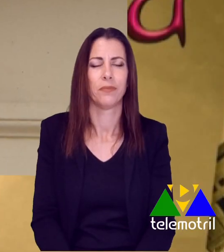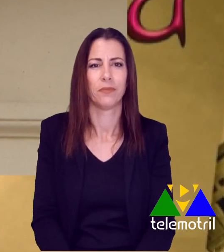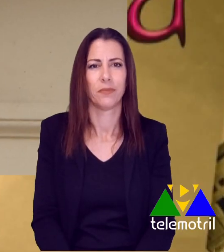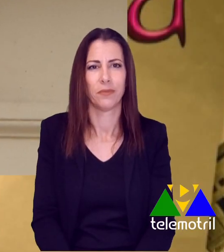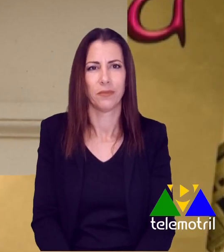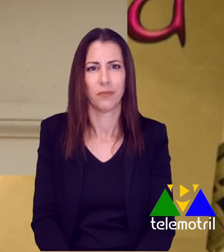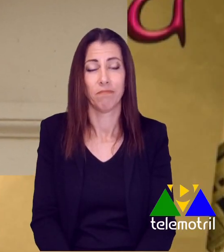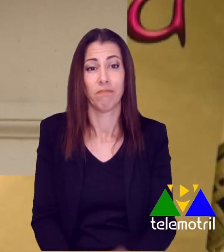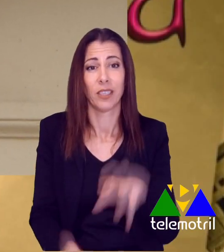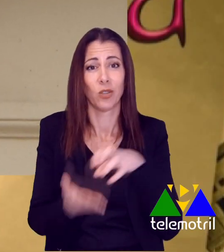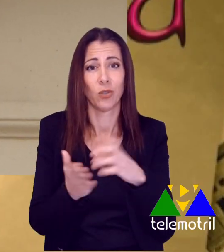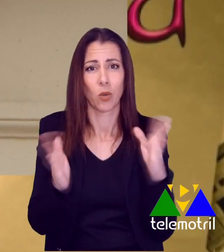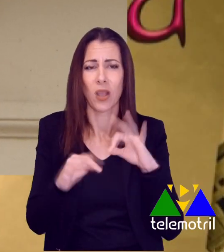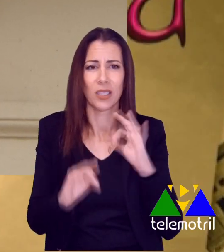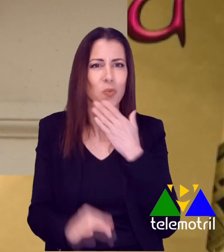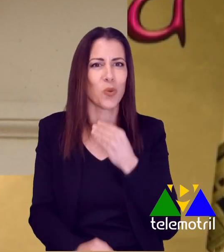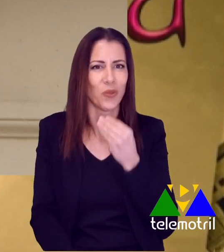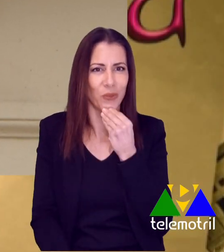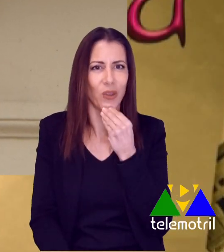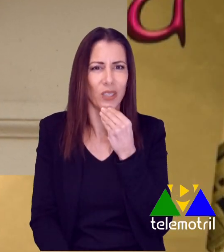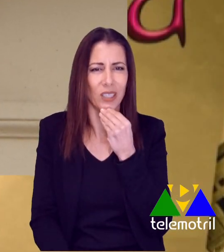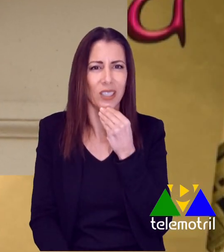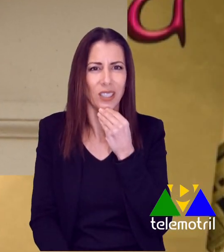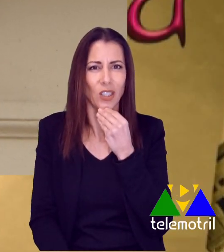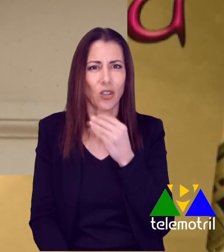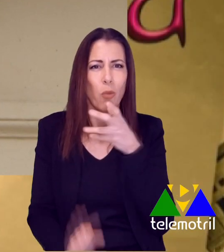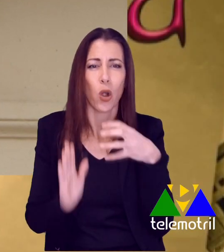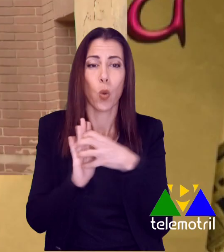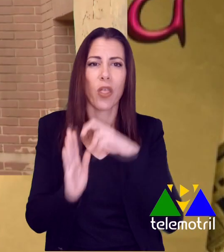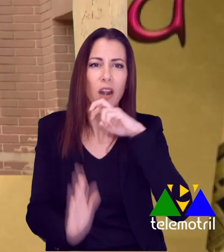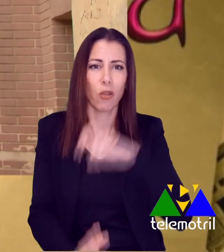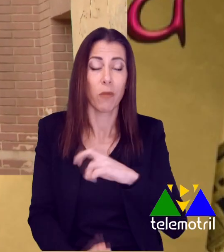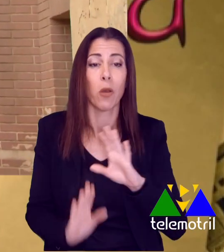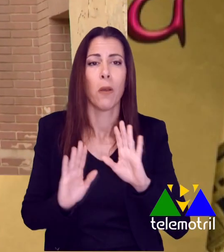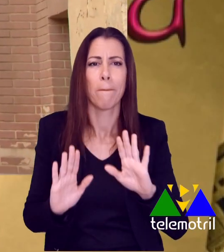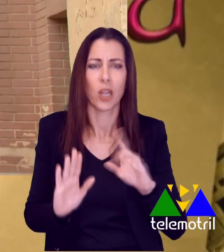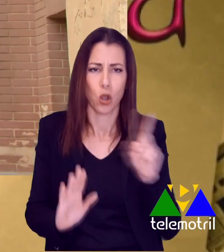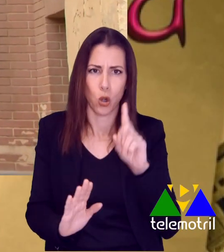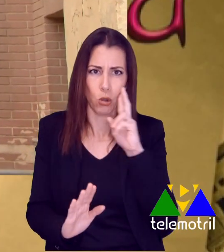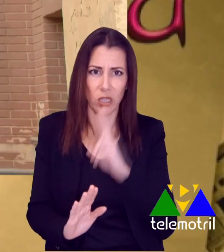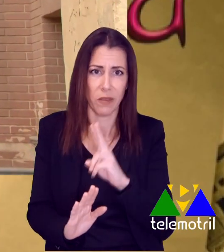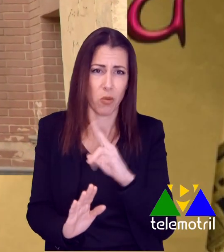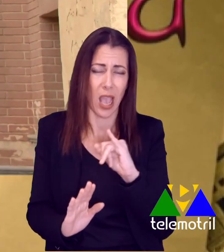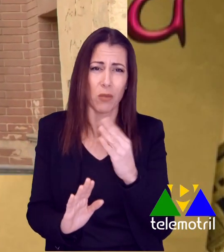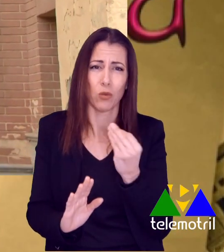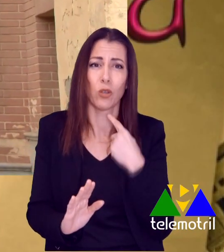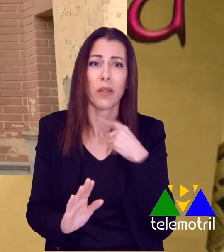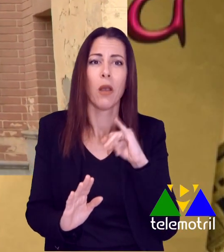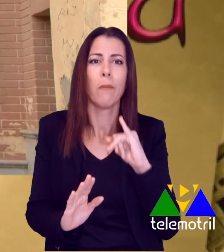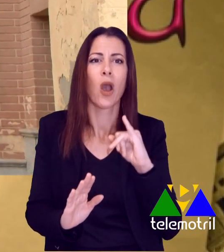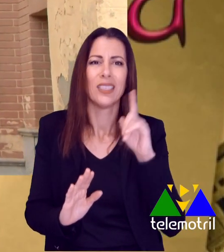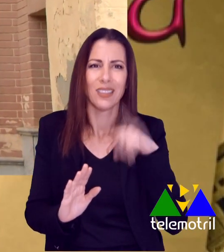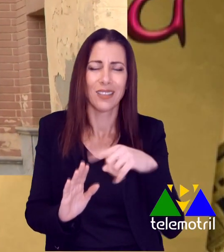Y indudablemente es muy bonito el escudo del arzobispo. Y lo que pasa es que no se ve porque está muy perdido, pero el letrero